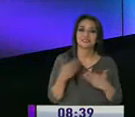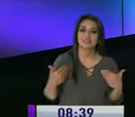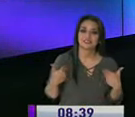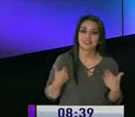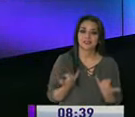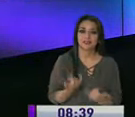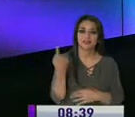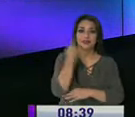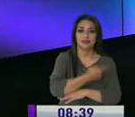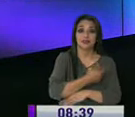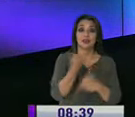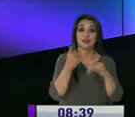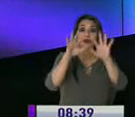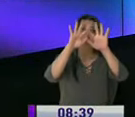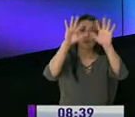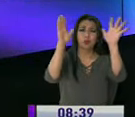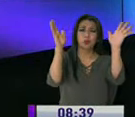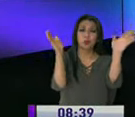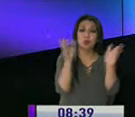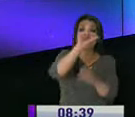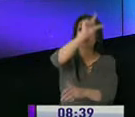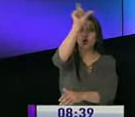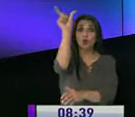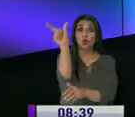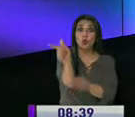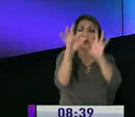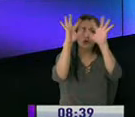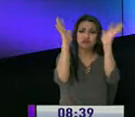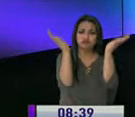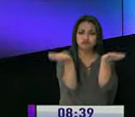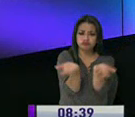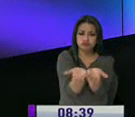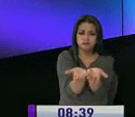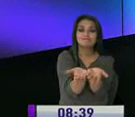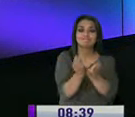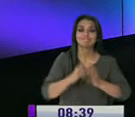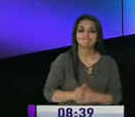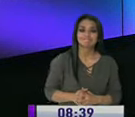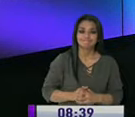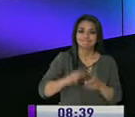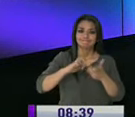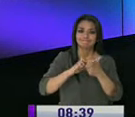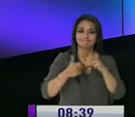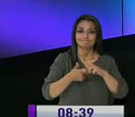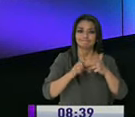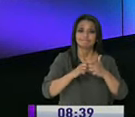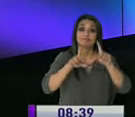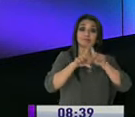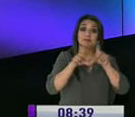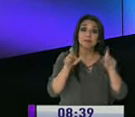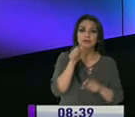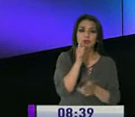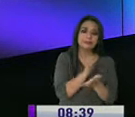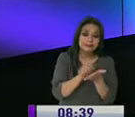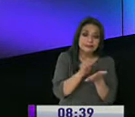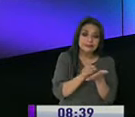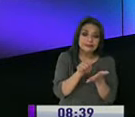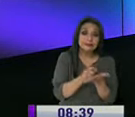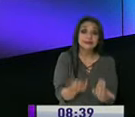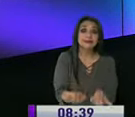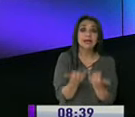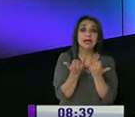ocasiones sin tener una respuesta y sin que se puedan aquí dar los trabajos de mantenimiento. Han hecho, como ustedes pueden ver en imágenes, una